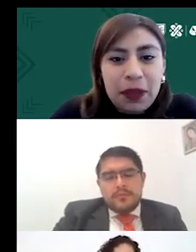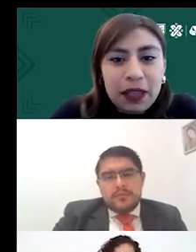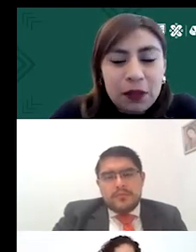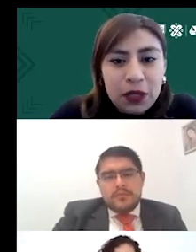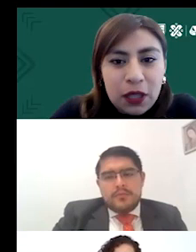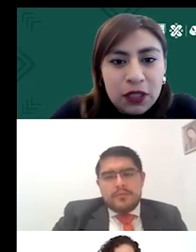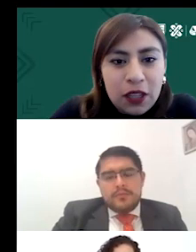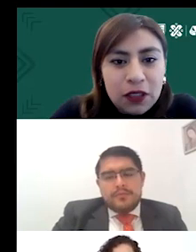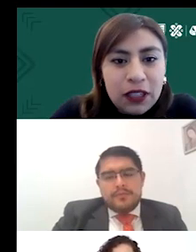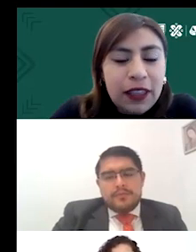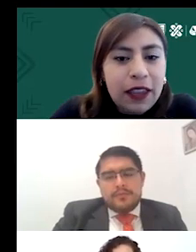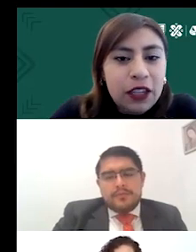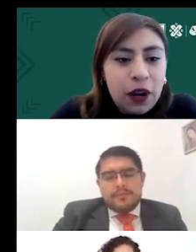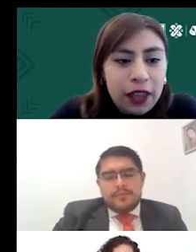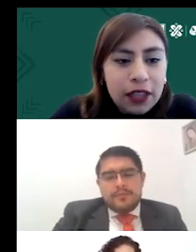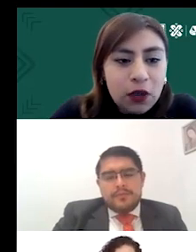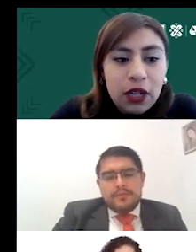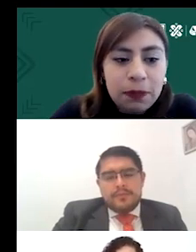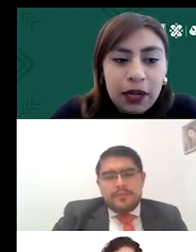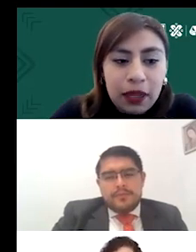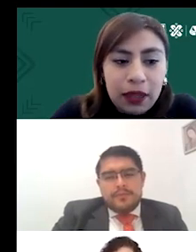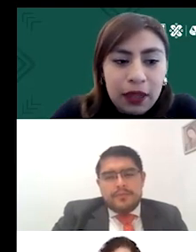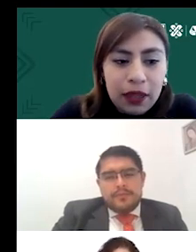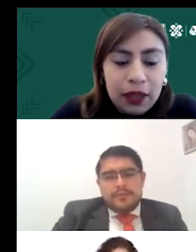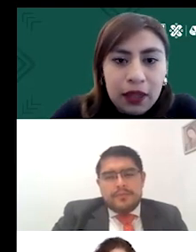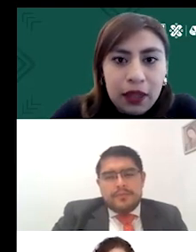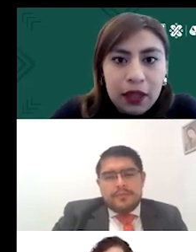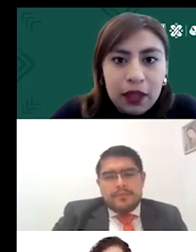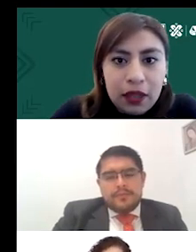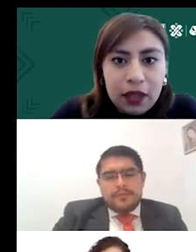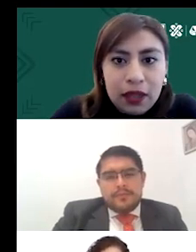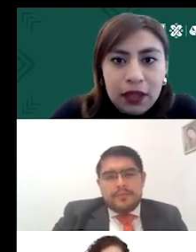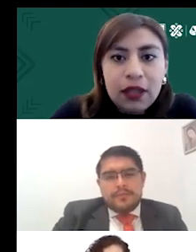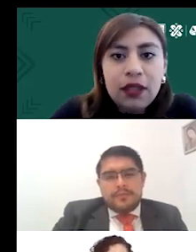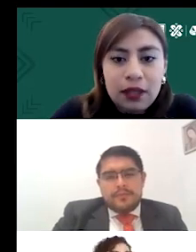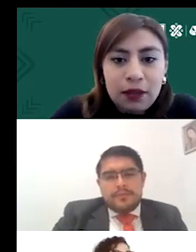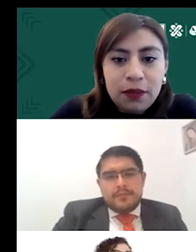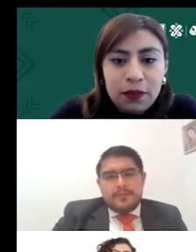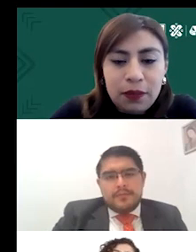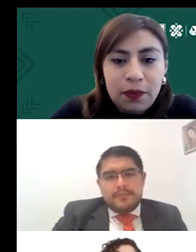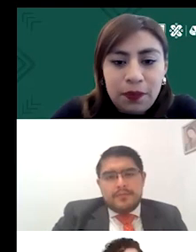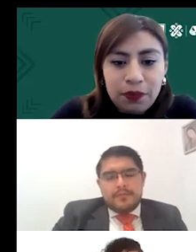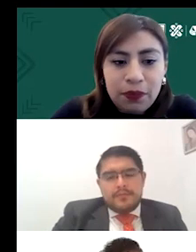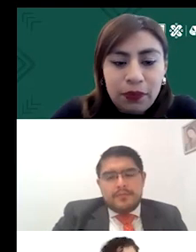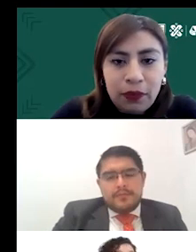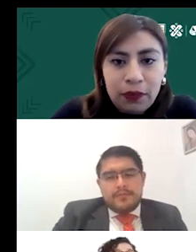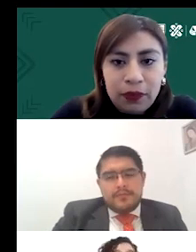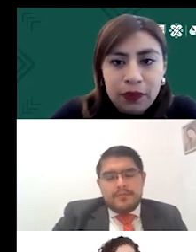las quiere pedir después de 2 años, ¿tiene derecho a ellas o las pierde? Las pierde. Las